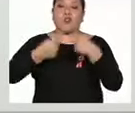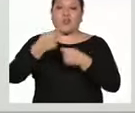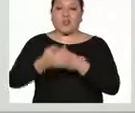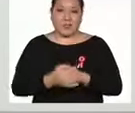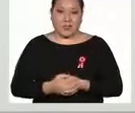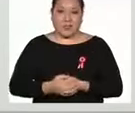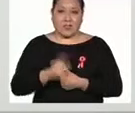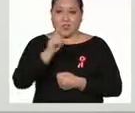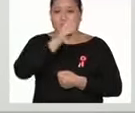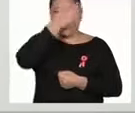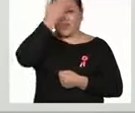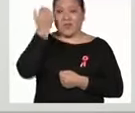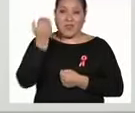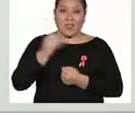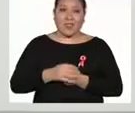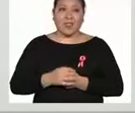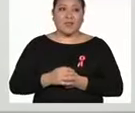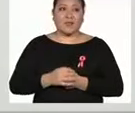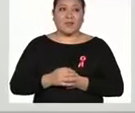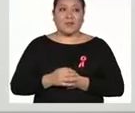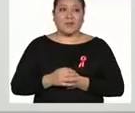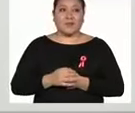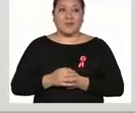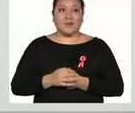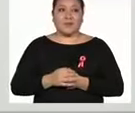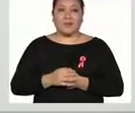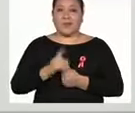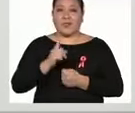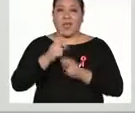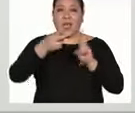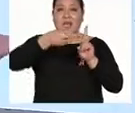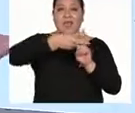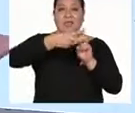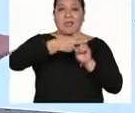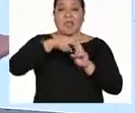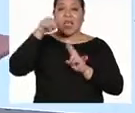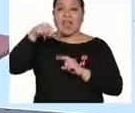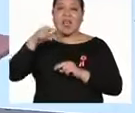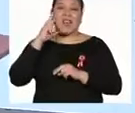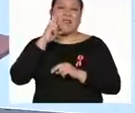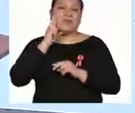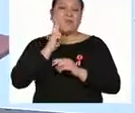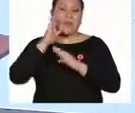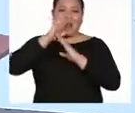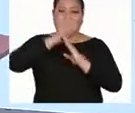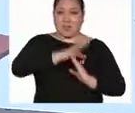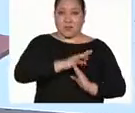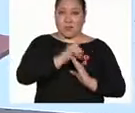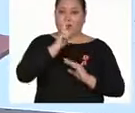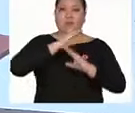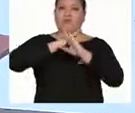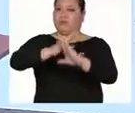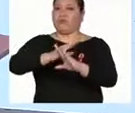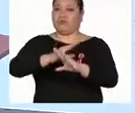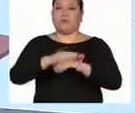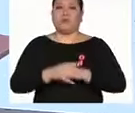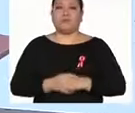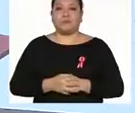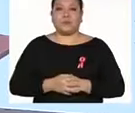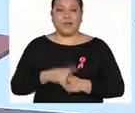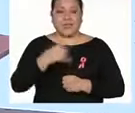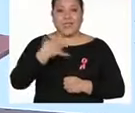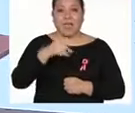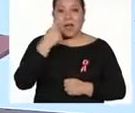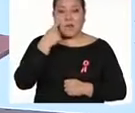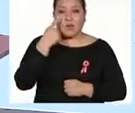día. No se olviden, #al racismo dile basta. Bien, ya que hemos conocido más sobre la diversidad